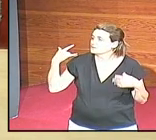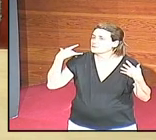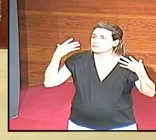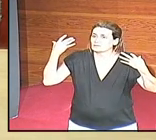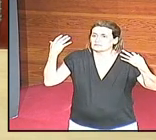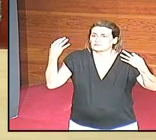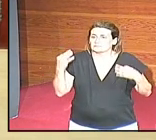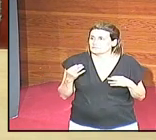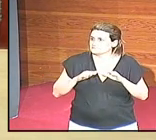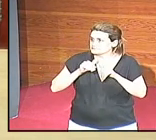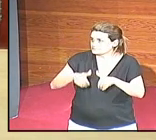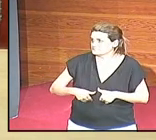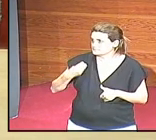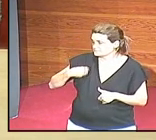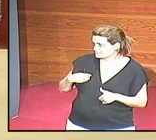se está volviendo a eso.